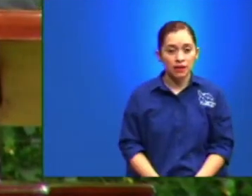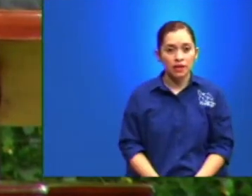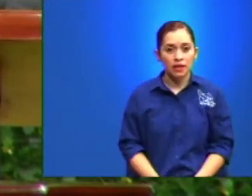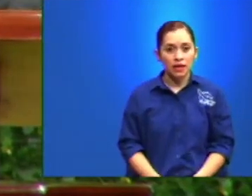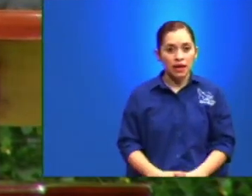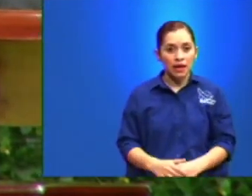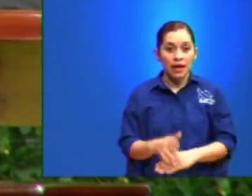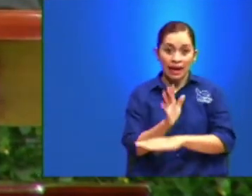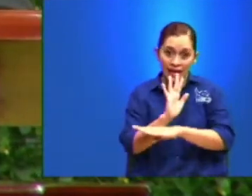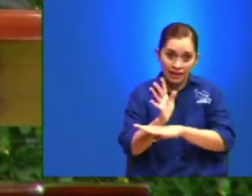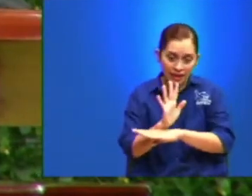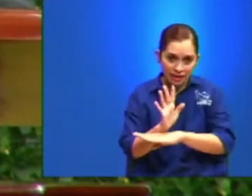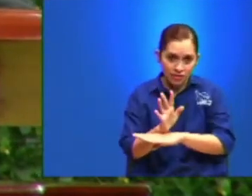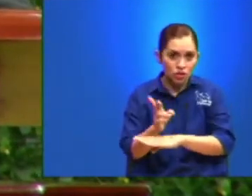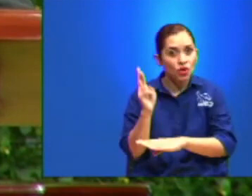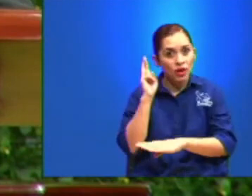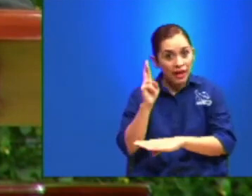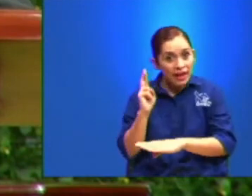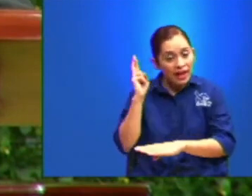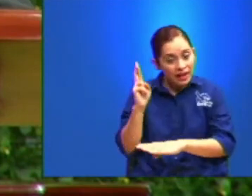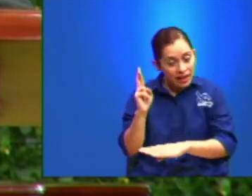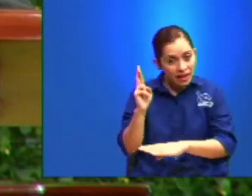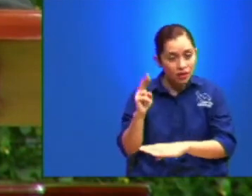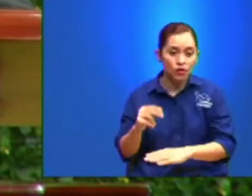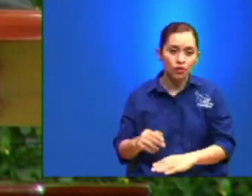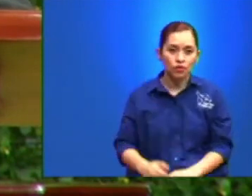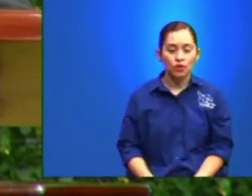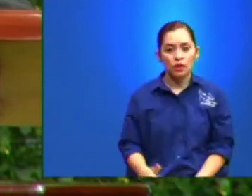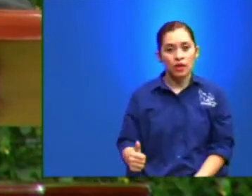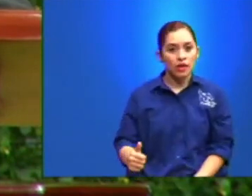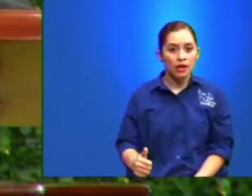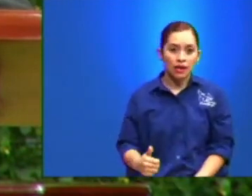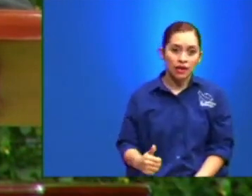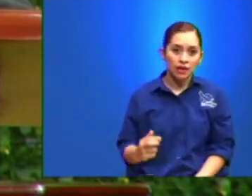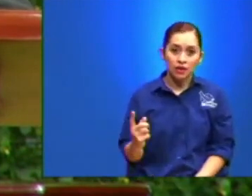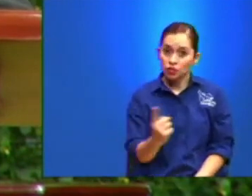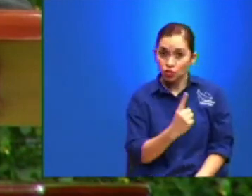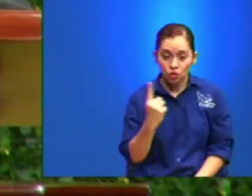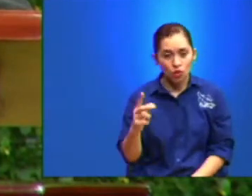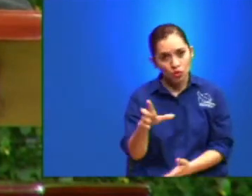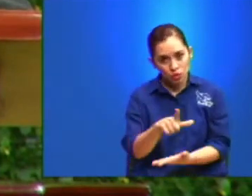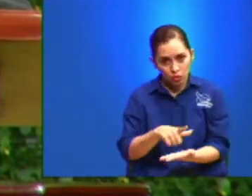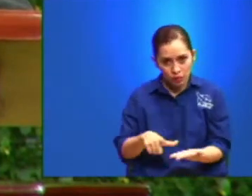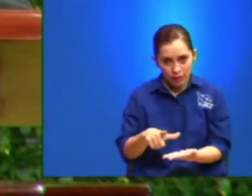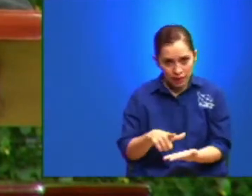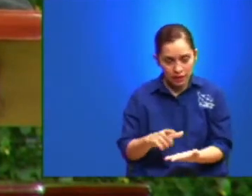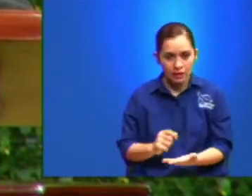por decirlo así en donde vamos a estar llevando la pre proclama